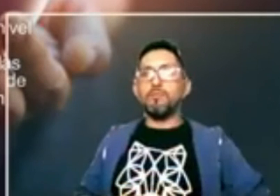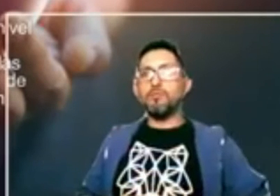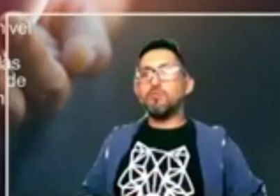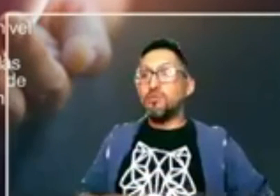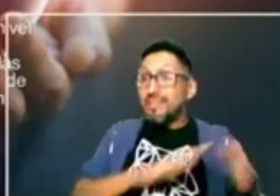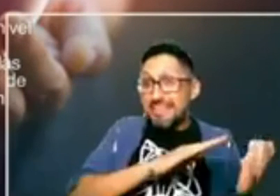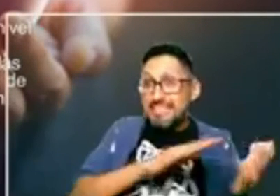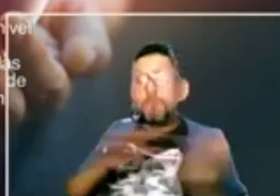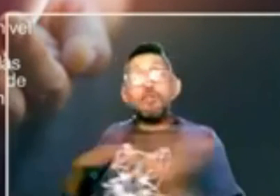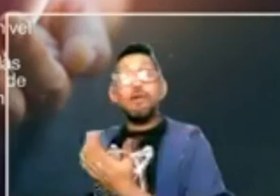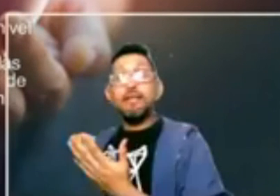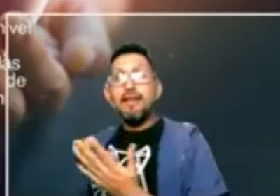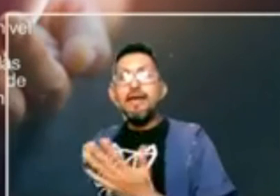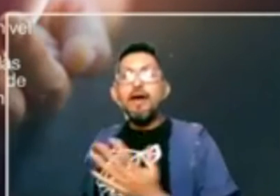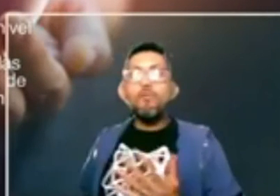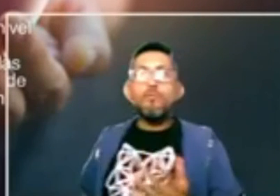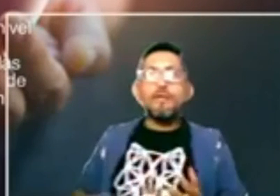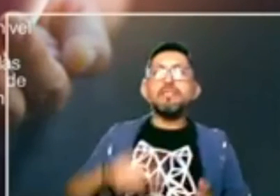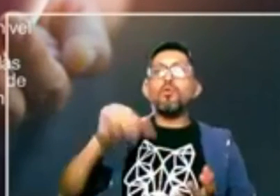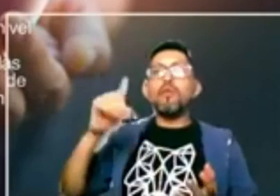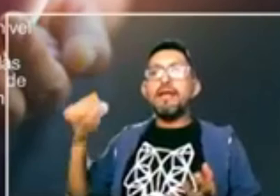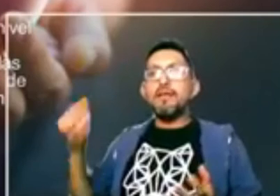de producción de ese modelo lineal a un